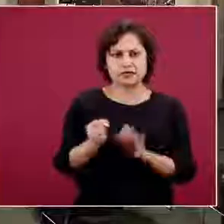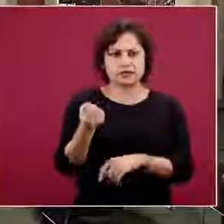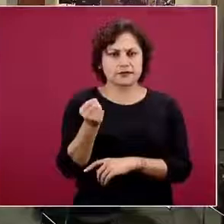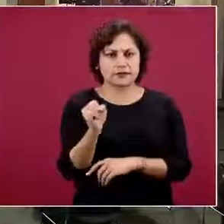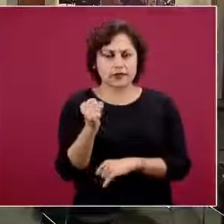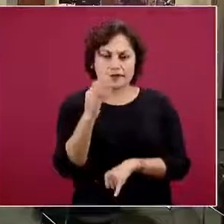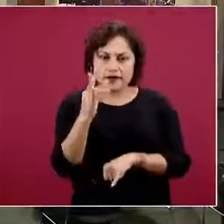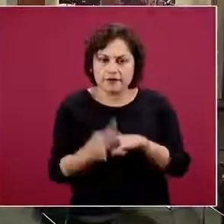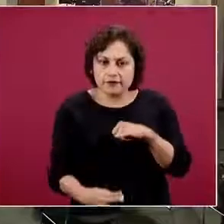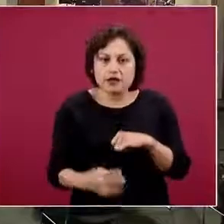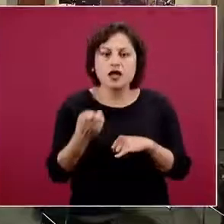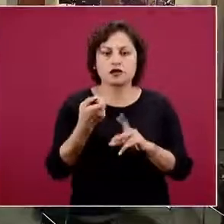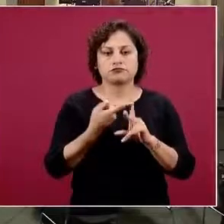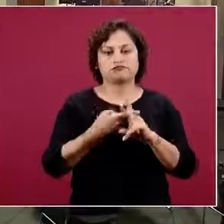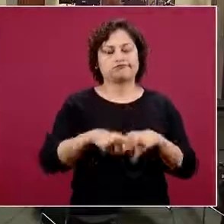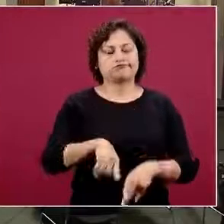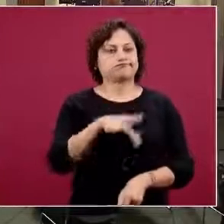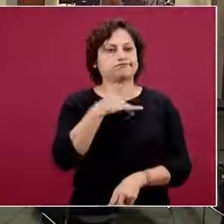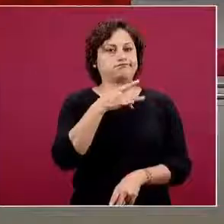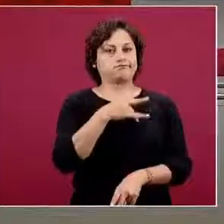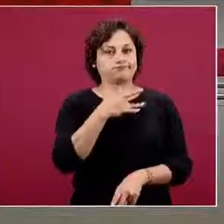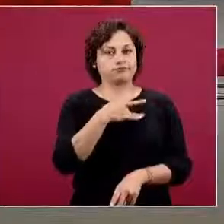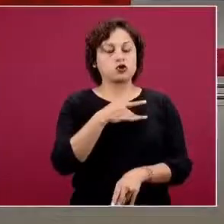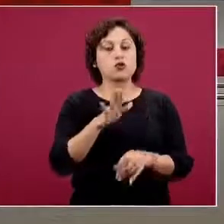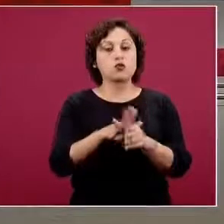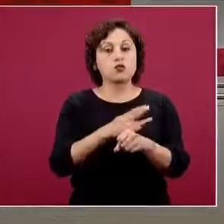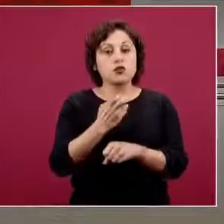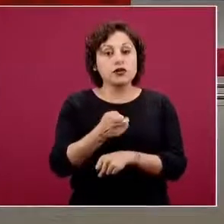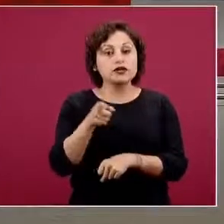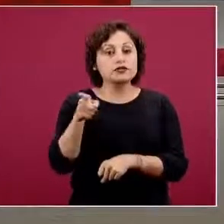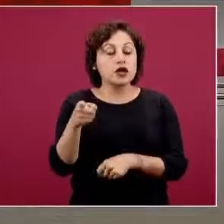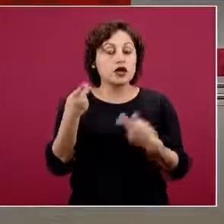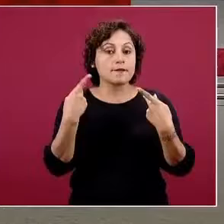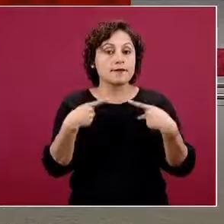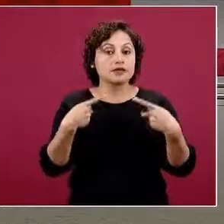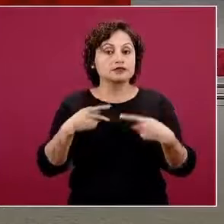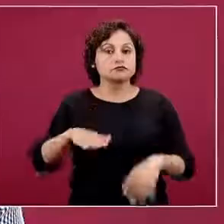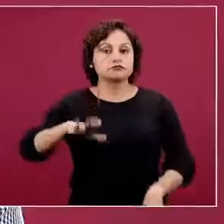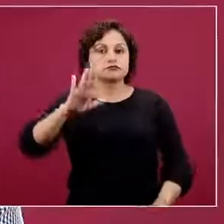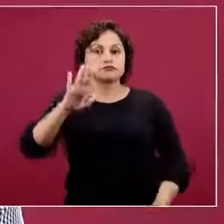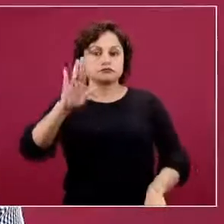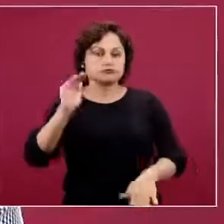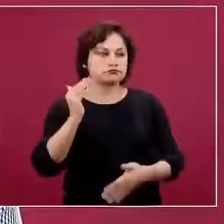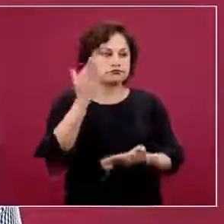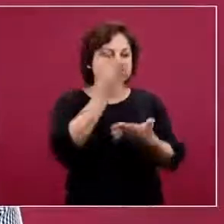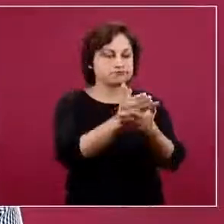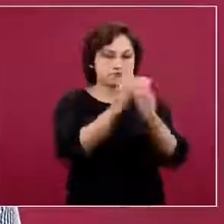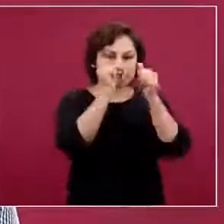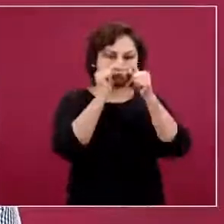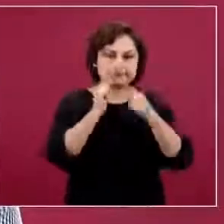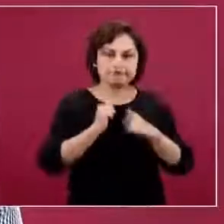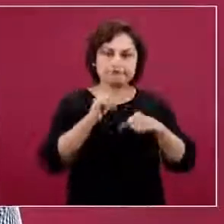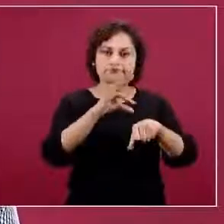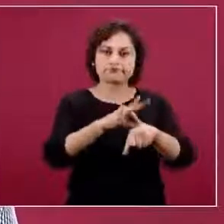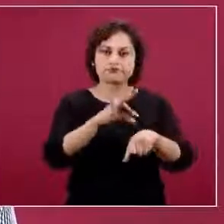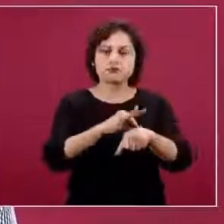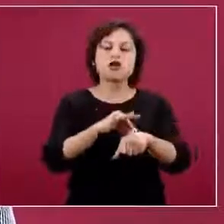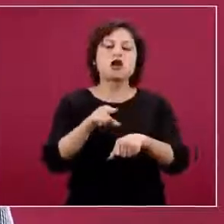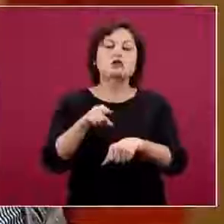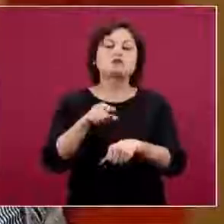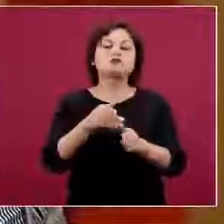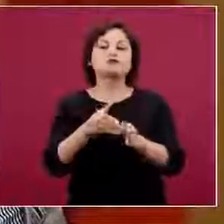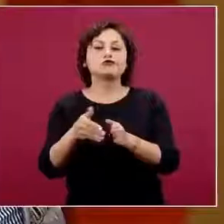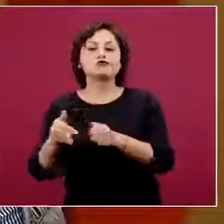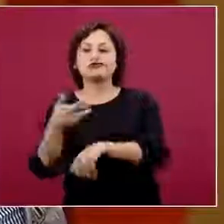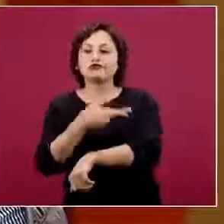septiembre. Esto fue lo que llevó a esta persona a demandar atención médica, siendo finalmente hospitalizada en